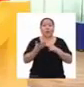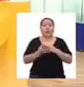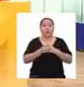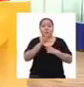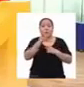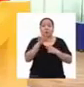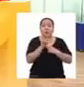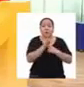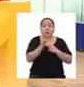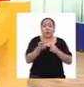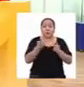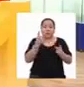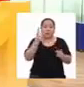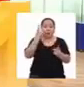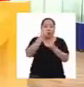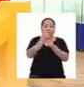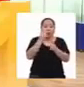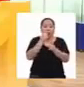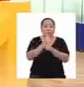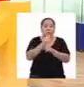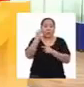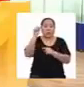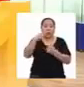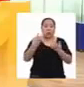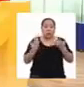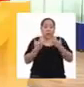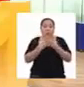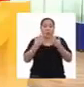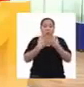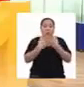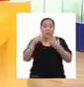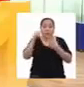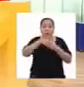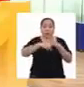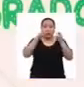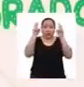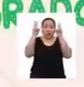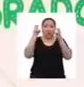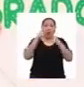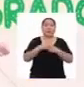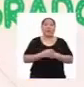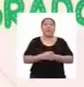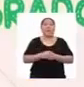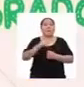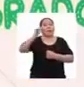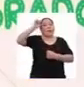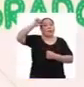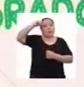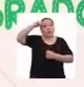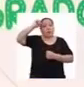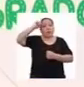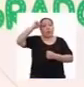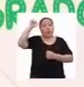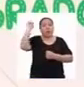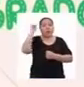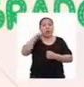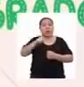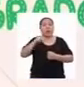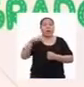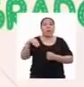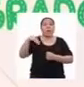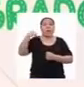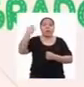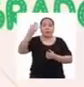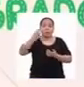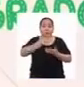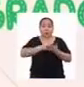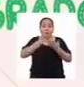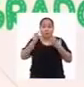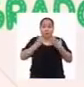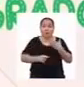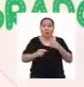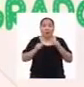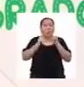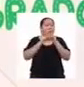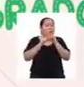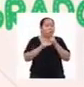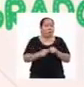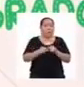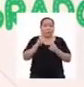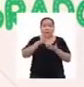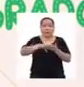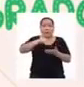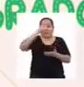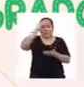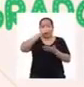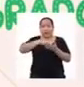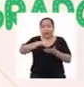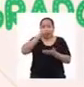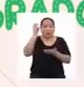es adecuado y relacionado con el tema. Recuerden que el próximo programa seguiremos